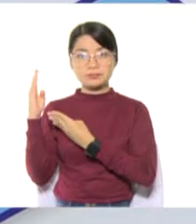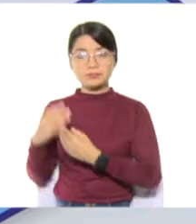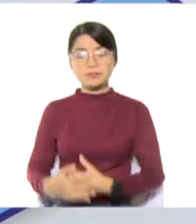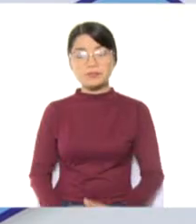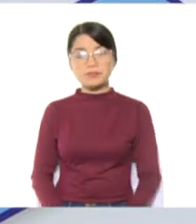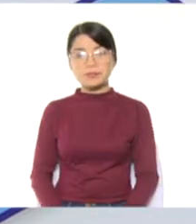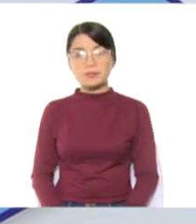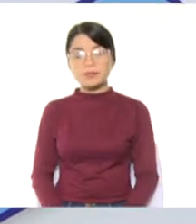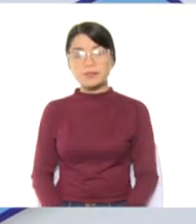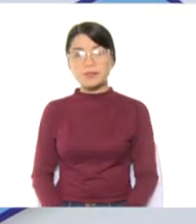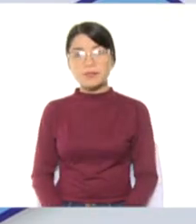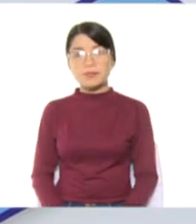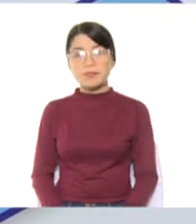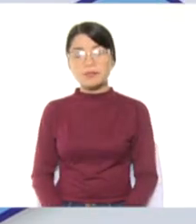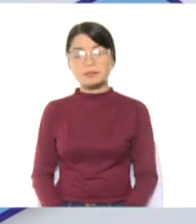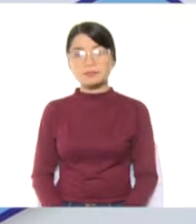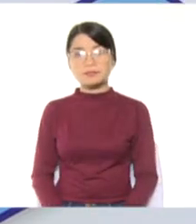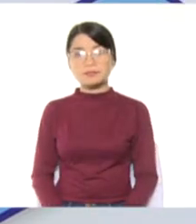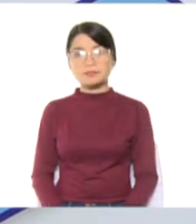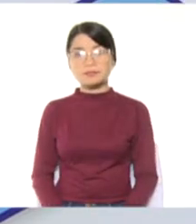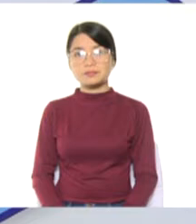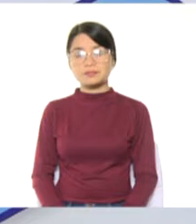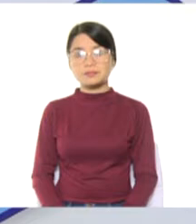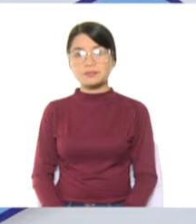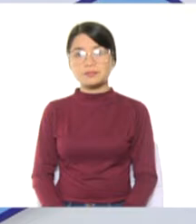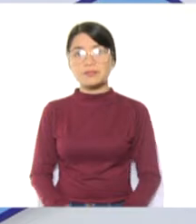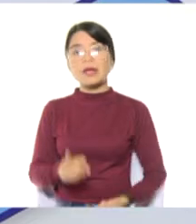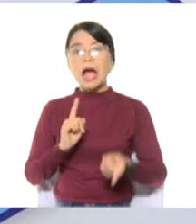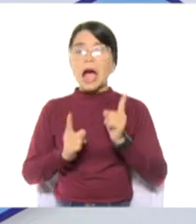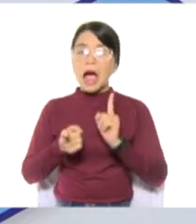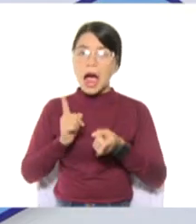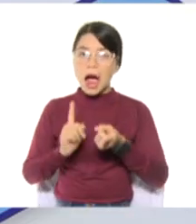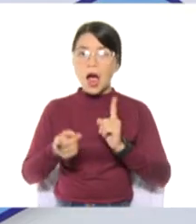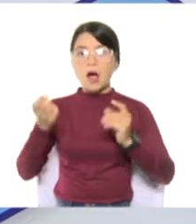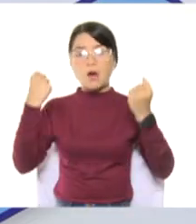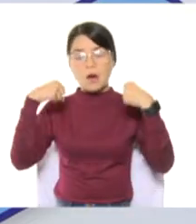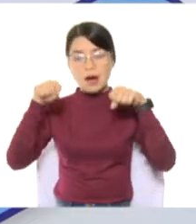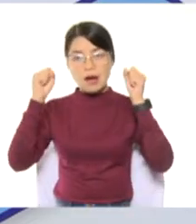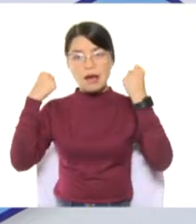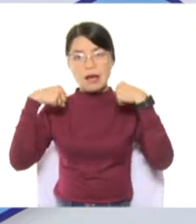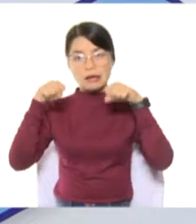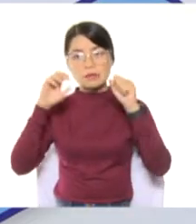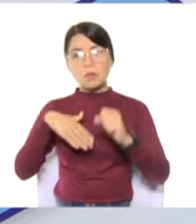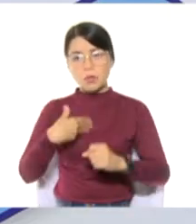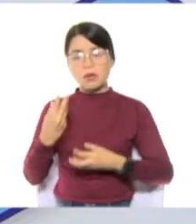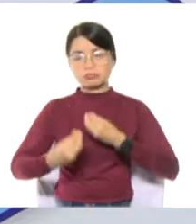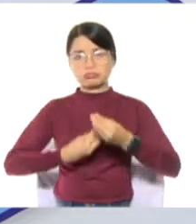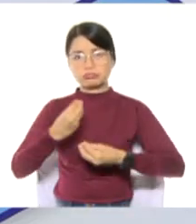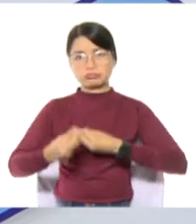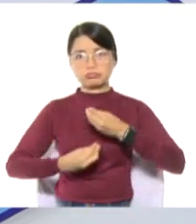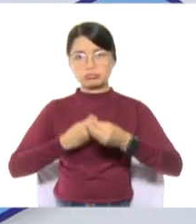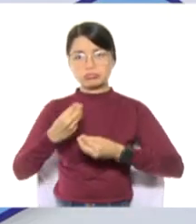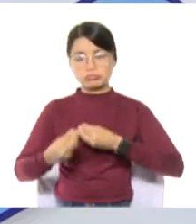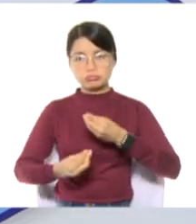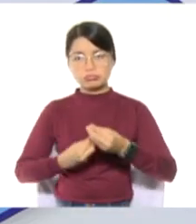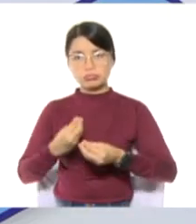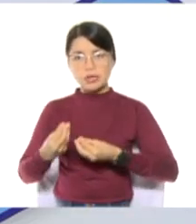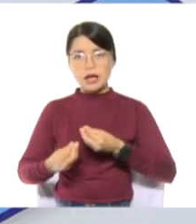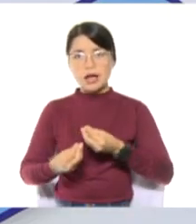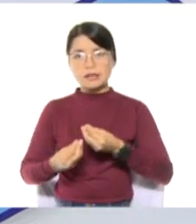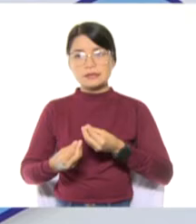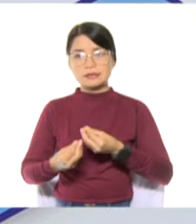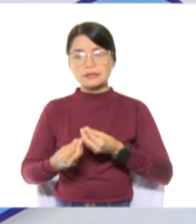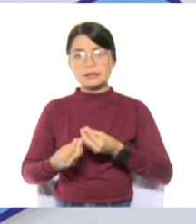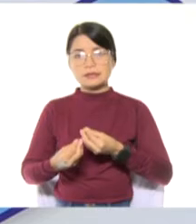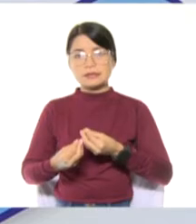resistencia. Vamos a ver la lámina con algunos ejercicios que podemos realizar para entrenar la capacidad física